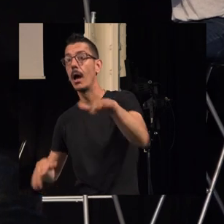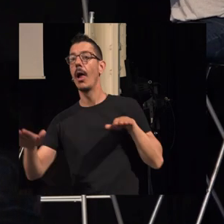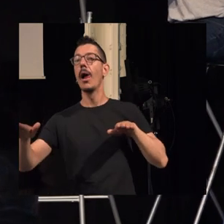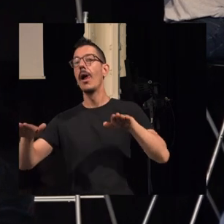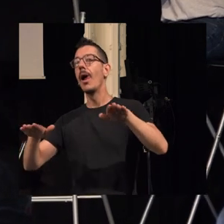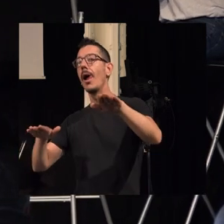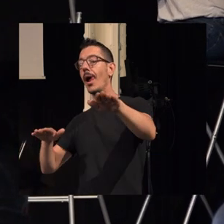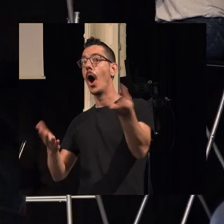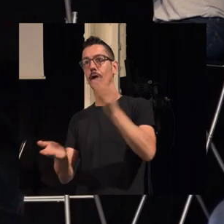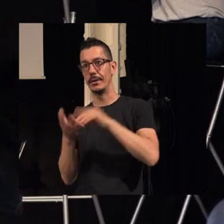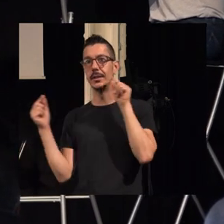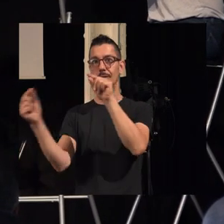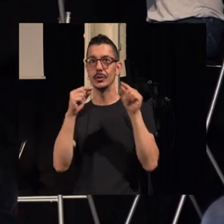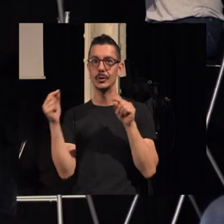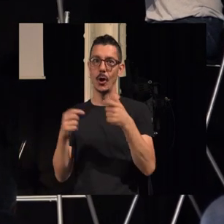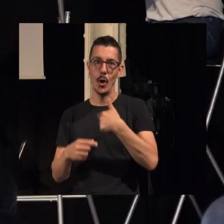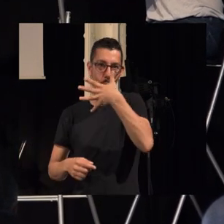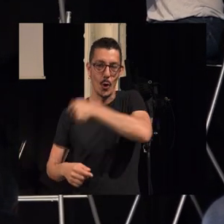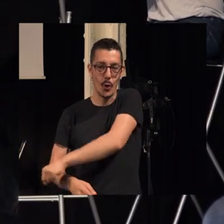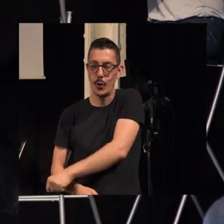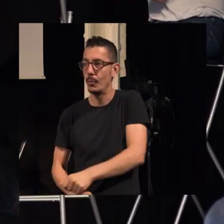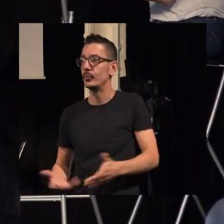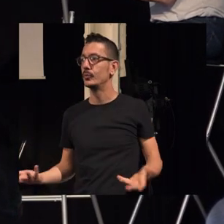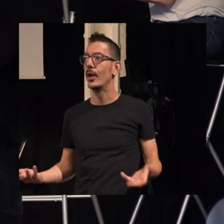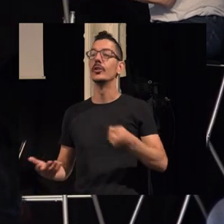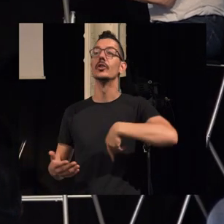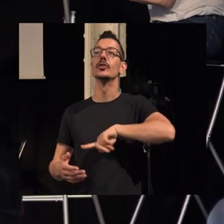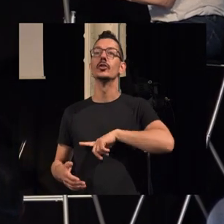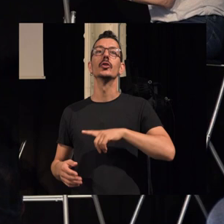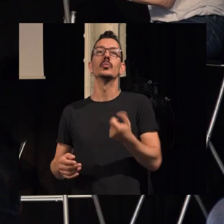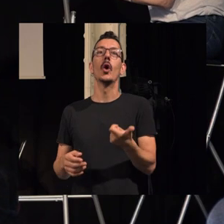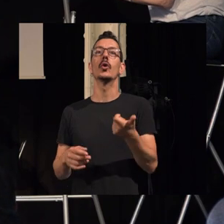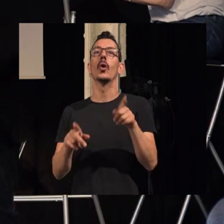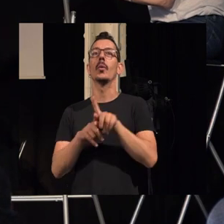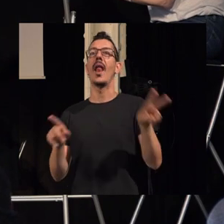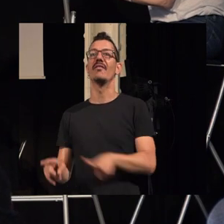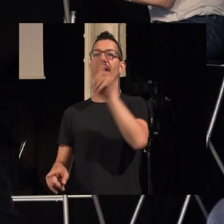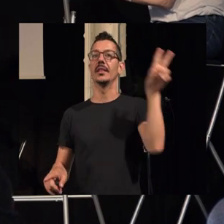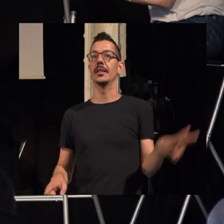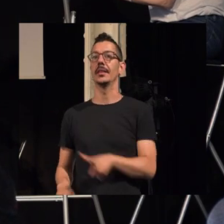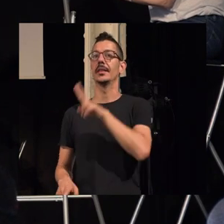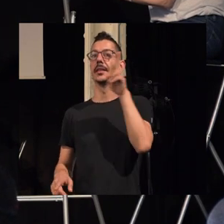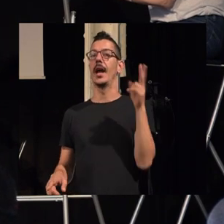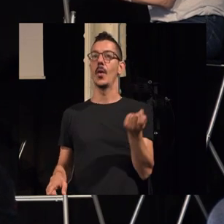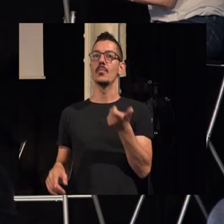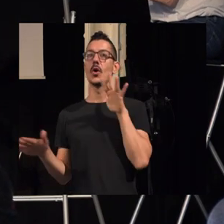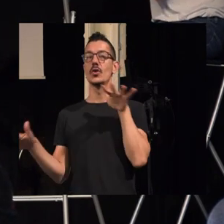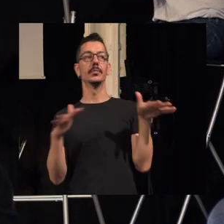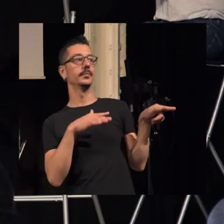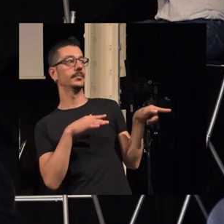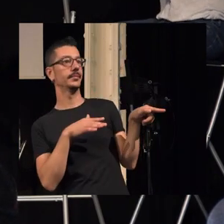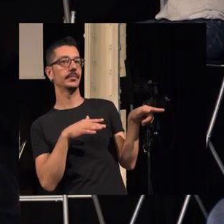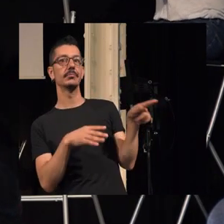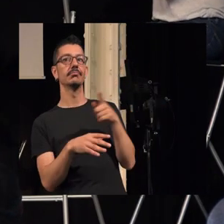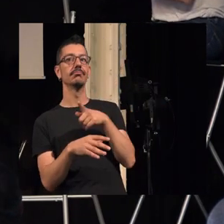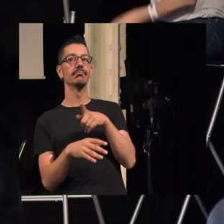punto de discusión. Entonces, nosotras que tenemos un poco la ventaja de estar mirando, quizás no os dais cuenta, pero